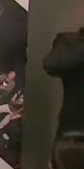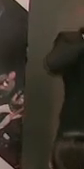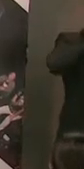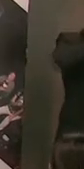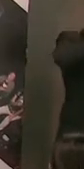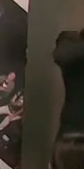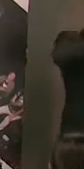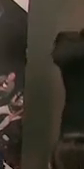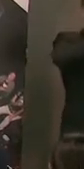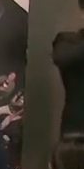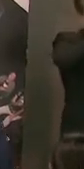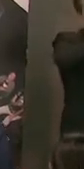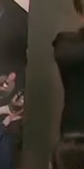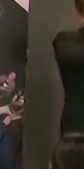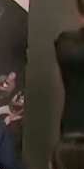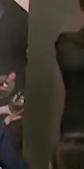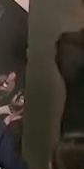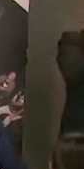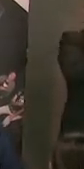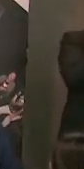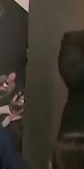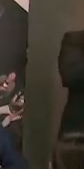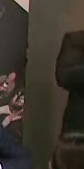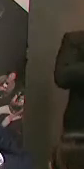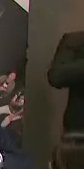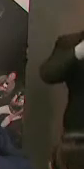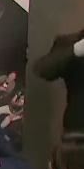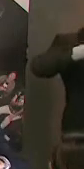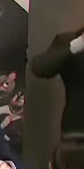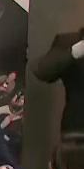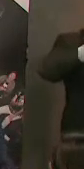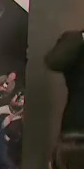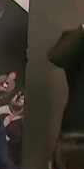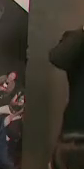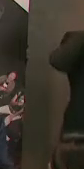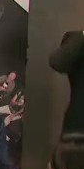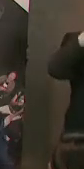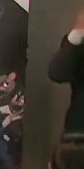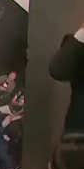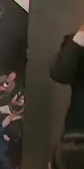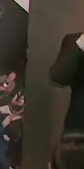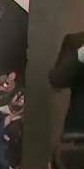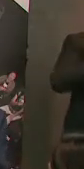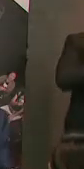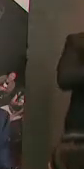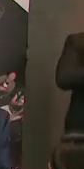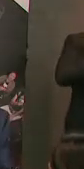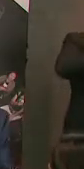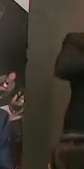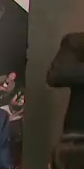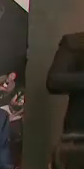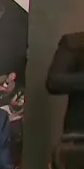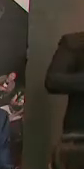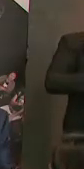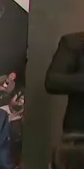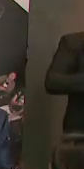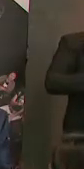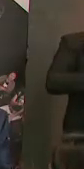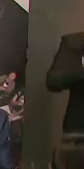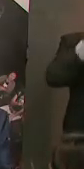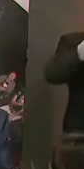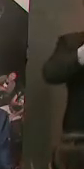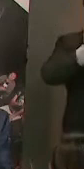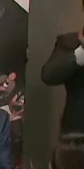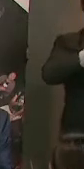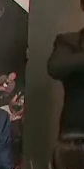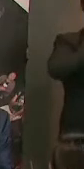o si además limitamos el ejercicio de sus derechos. La toma de decisiones dentro de la democracia se beneficia cuando